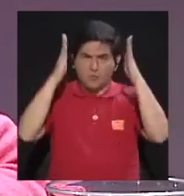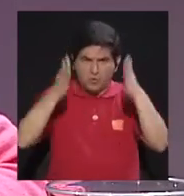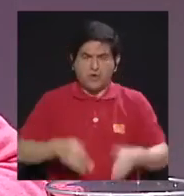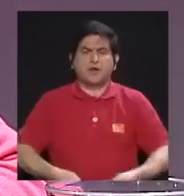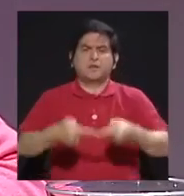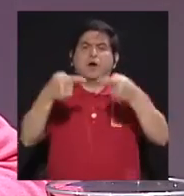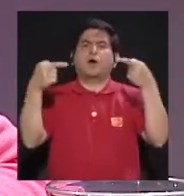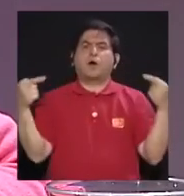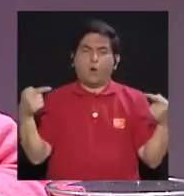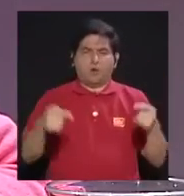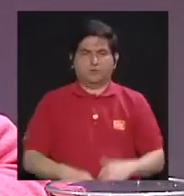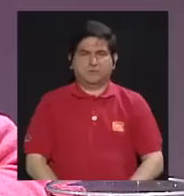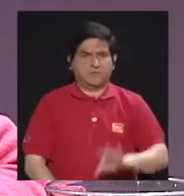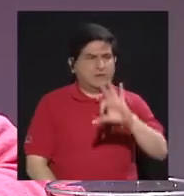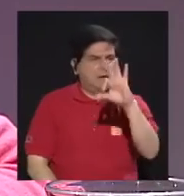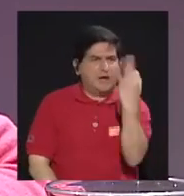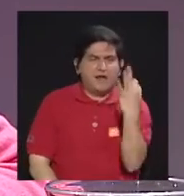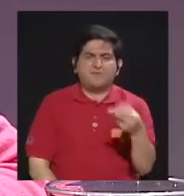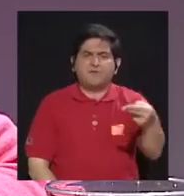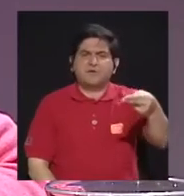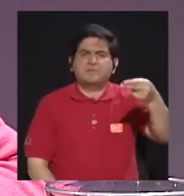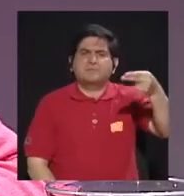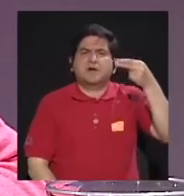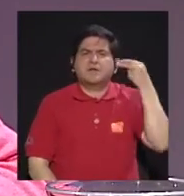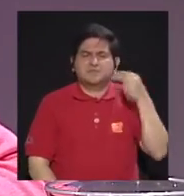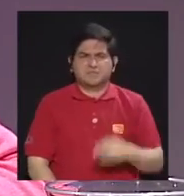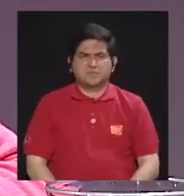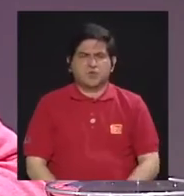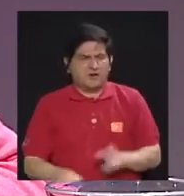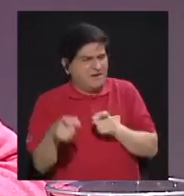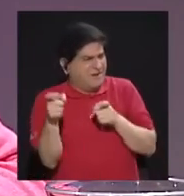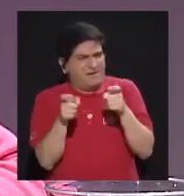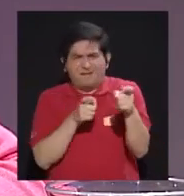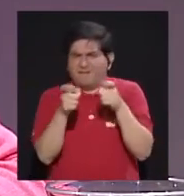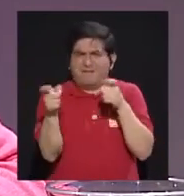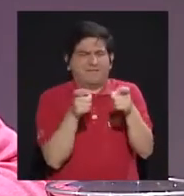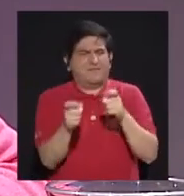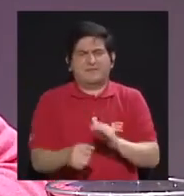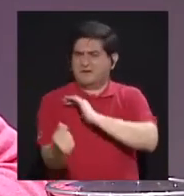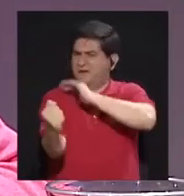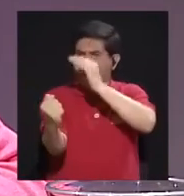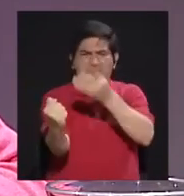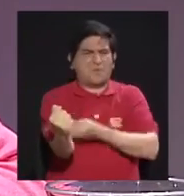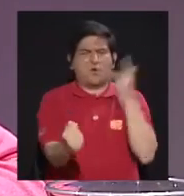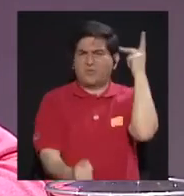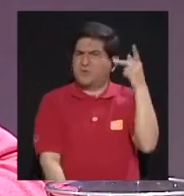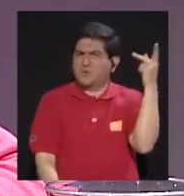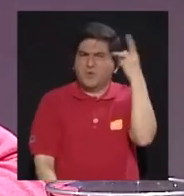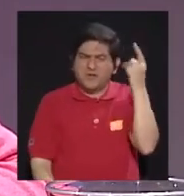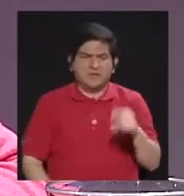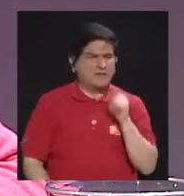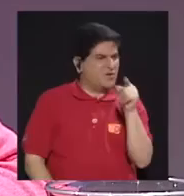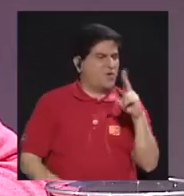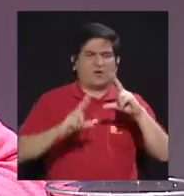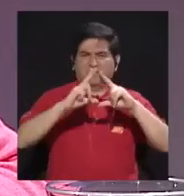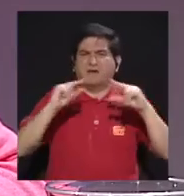se opone a la manera en la que históricamente se ha manejado el ejercicio del poder político en